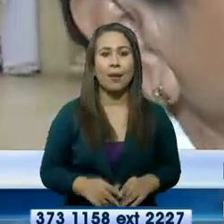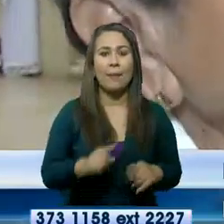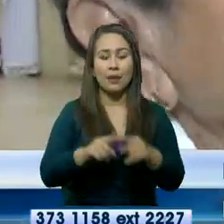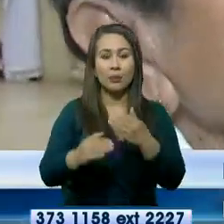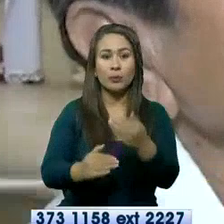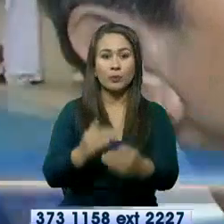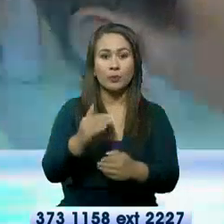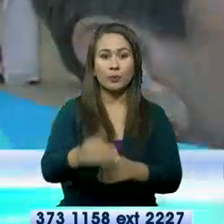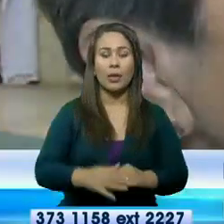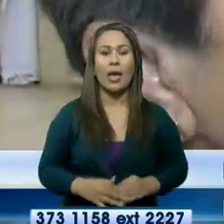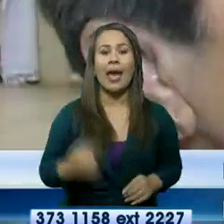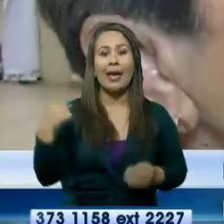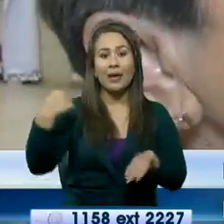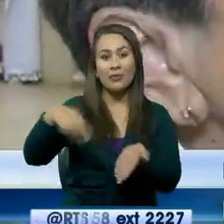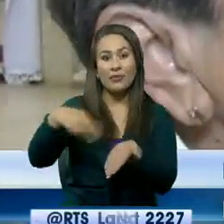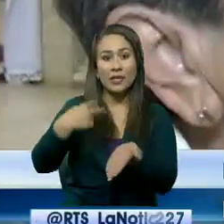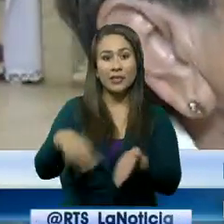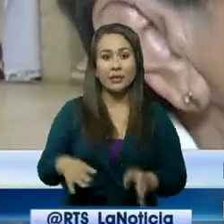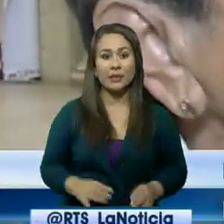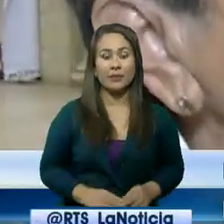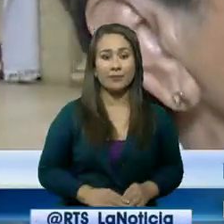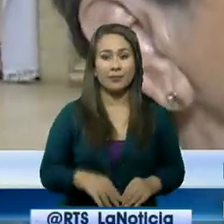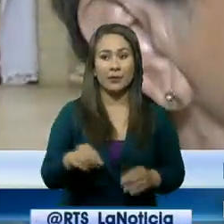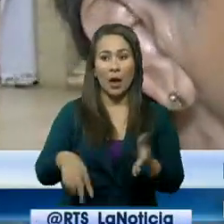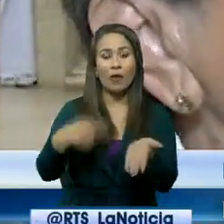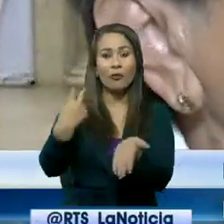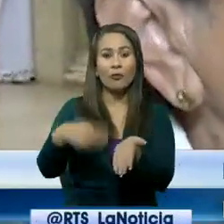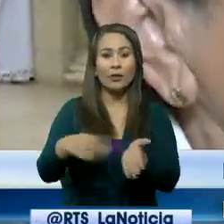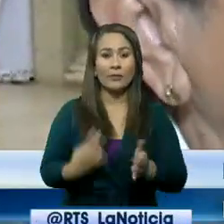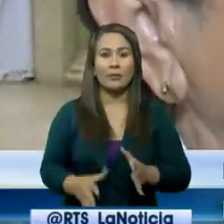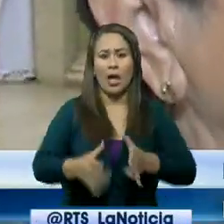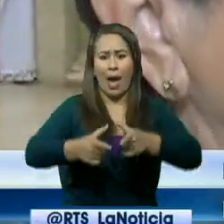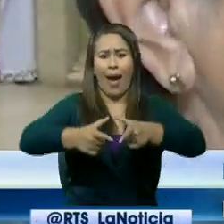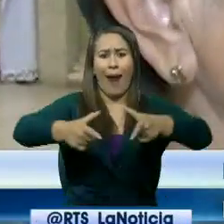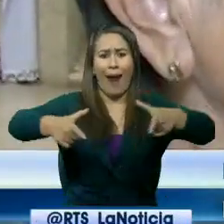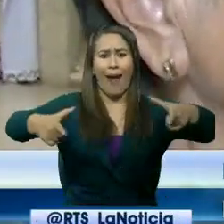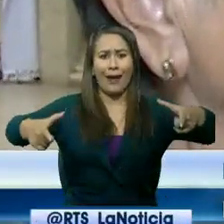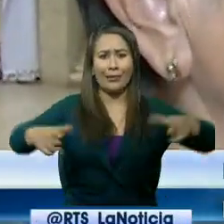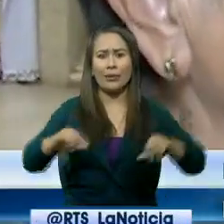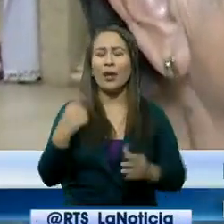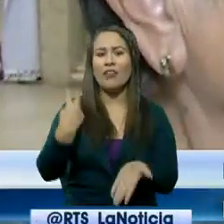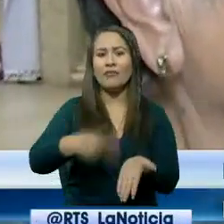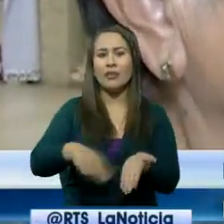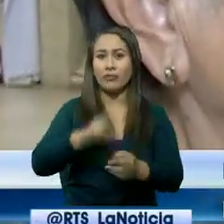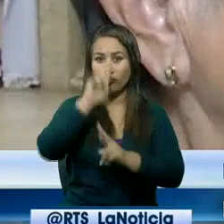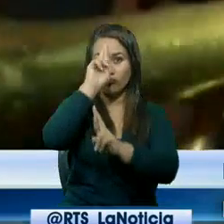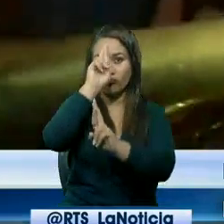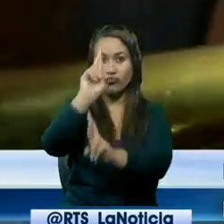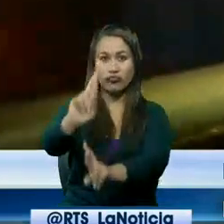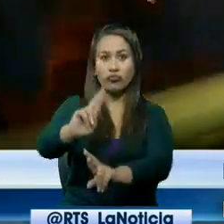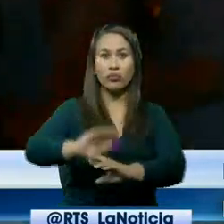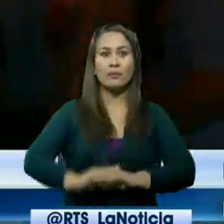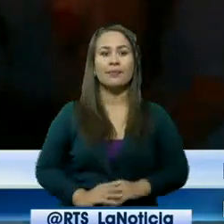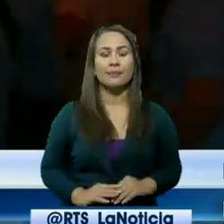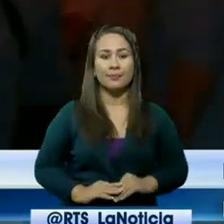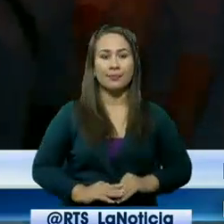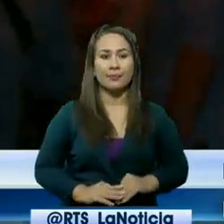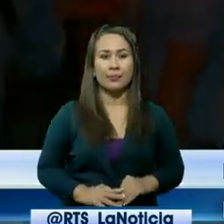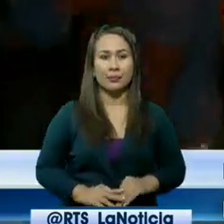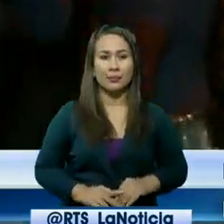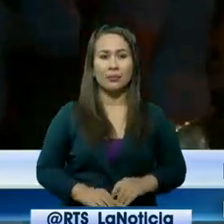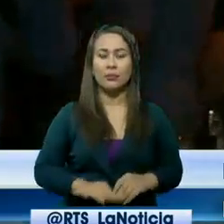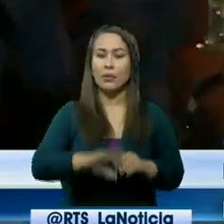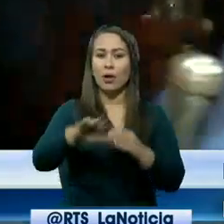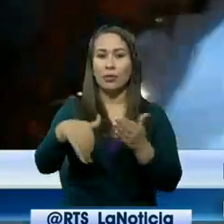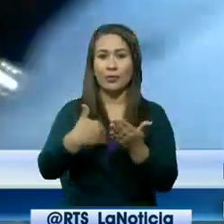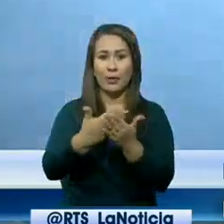adelante esta fiesta ha sido una fiesta grande, una fiesta solemne que toda